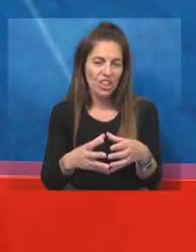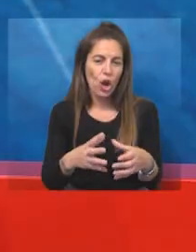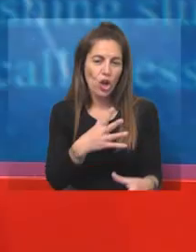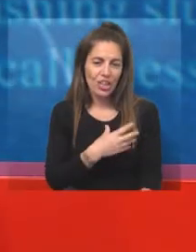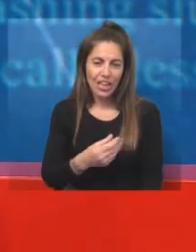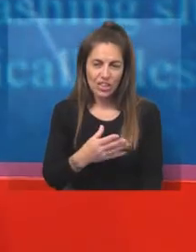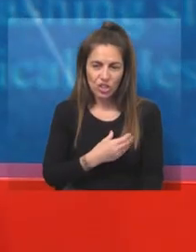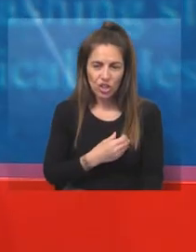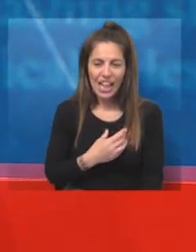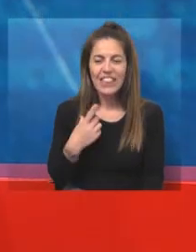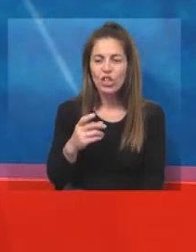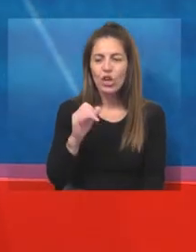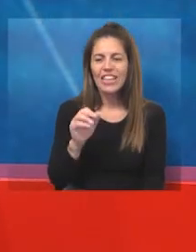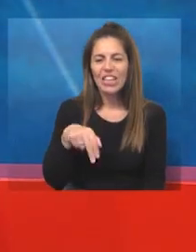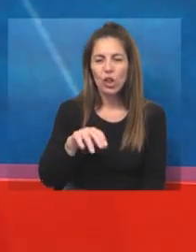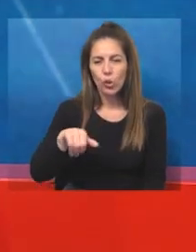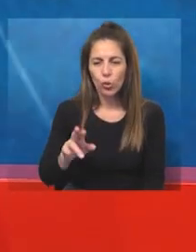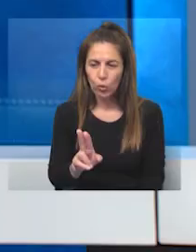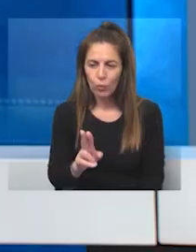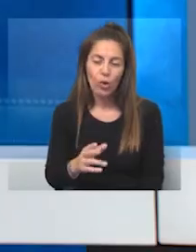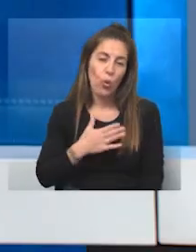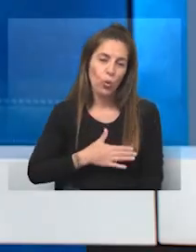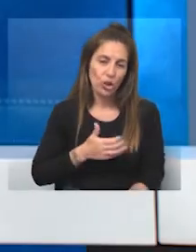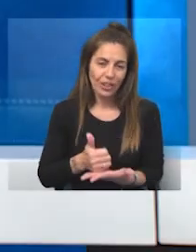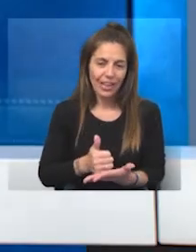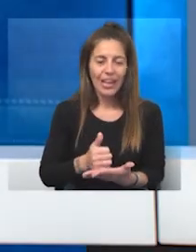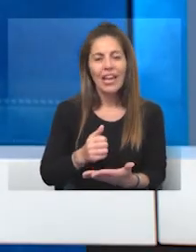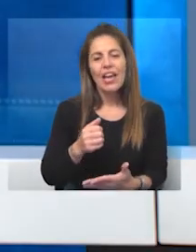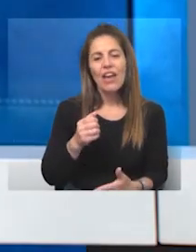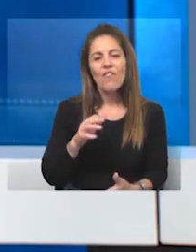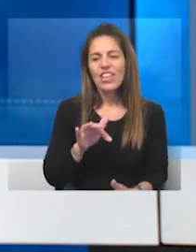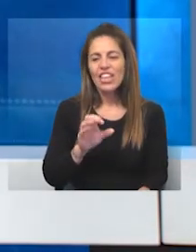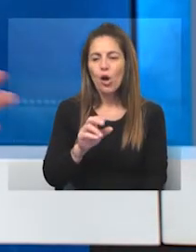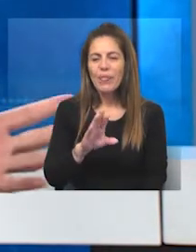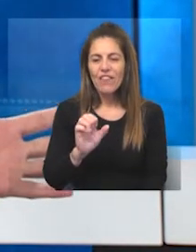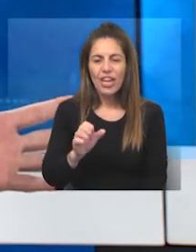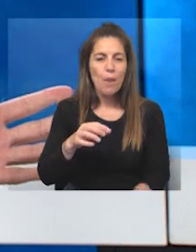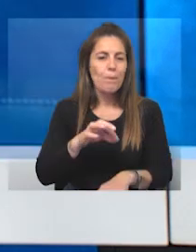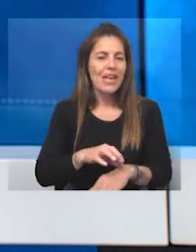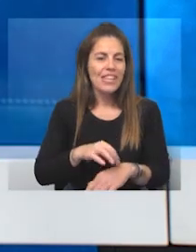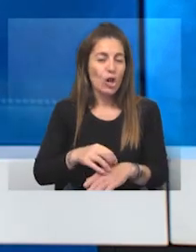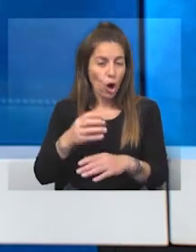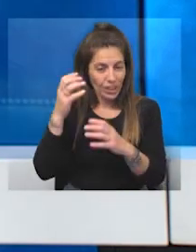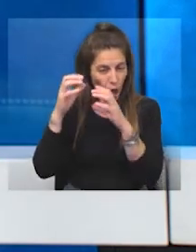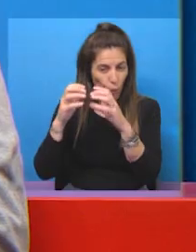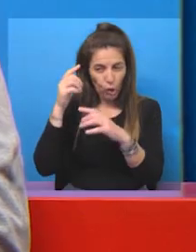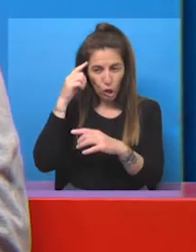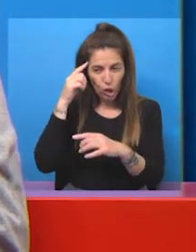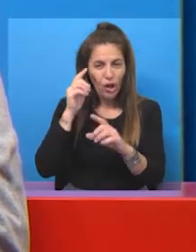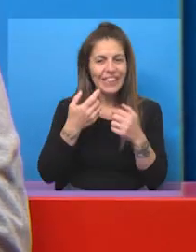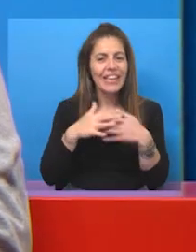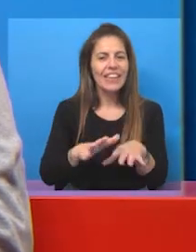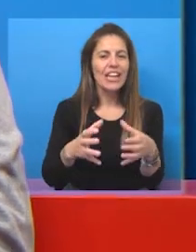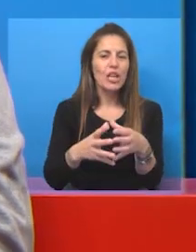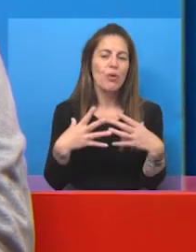estás saicio un gusto estarte por acá un gusto estar por acá de nuevo bueno y a Federico preve médico neurólogo también integrante del equipo de salud del frente amplio Cómo estás Federico